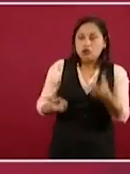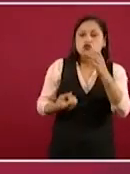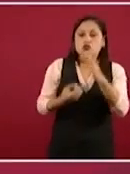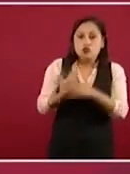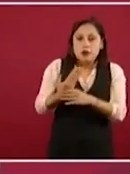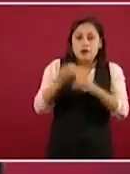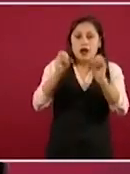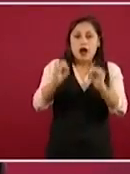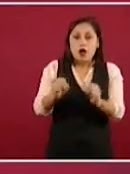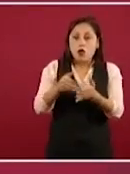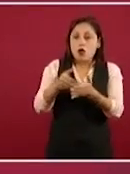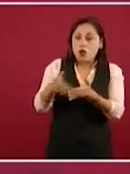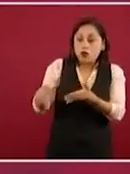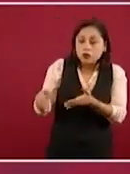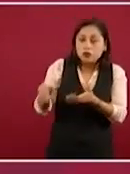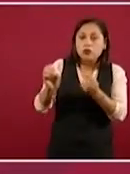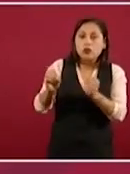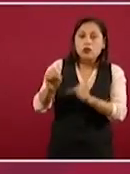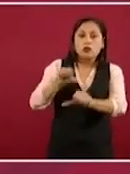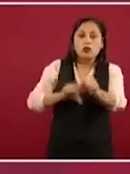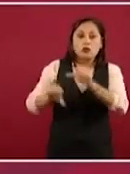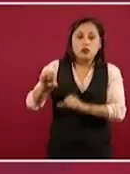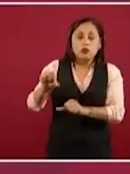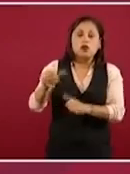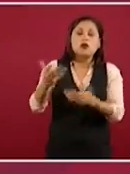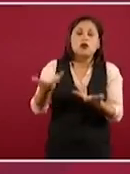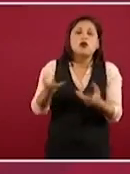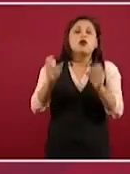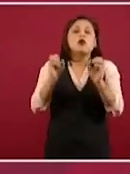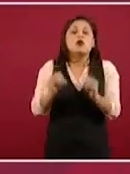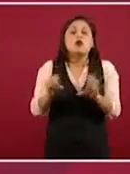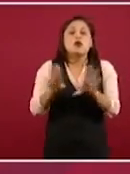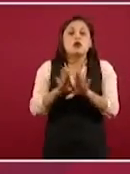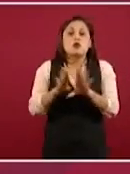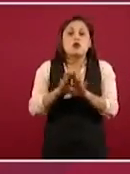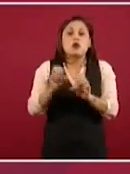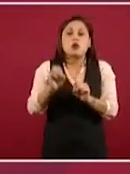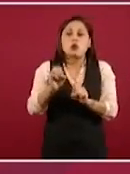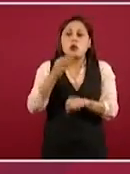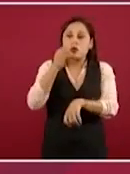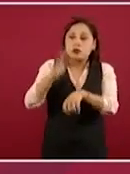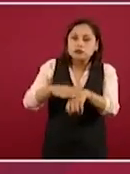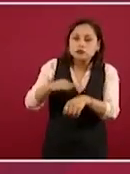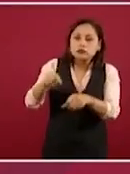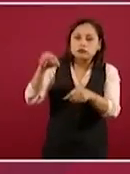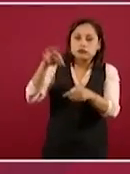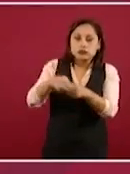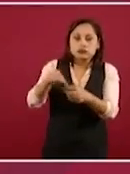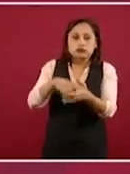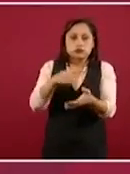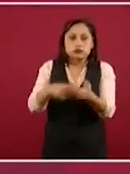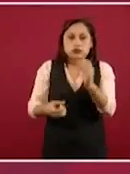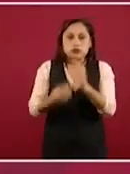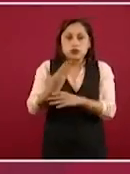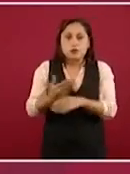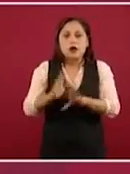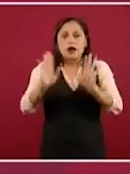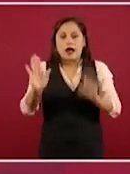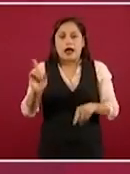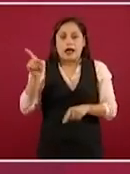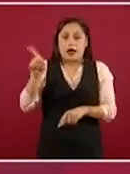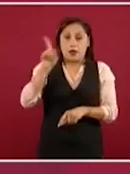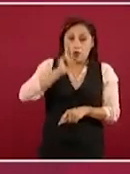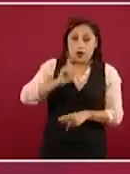la sustitución, si se tiene que convocar elecciones, o sea, que nos dé toda la